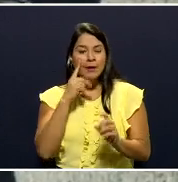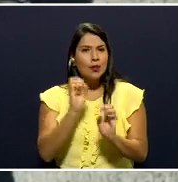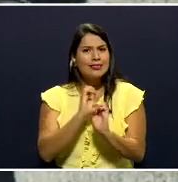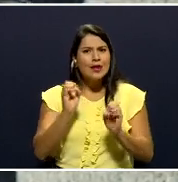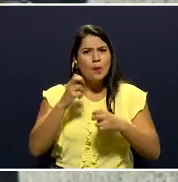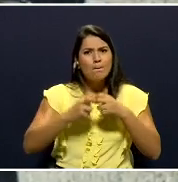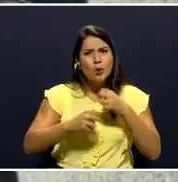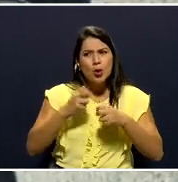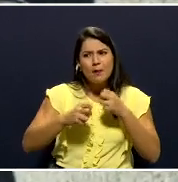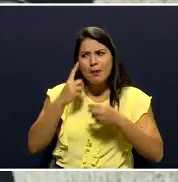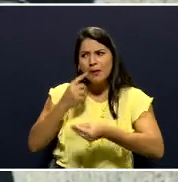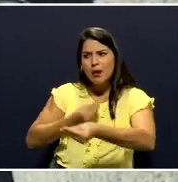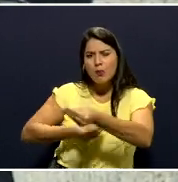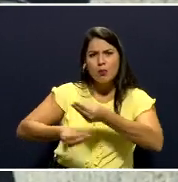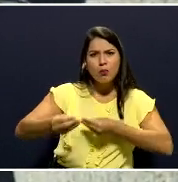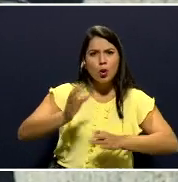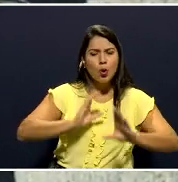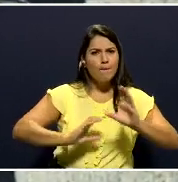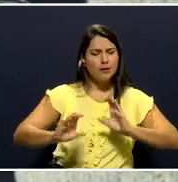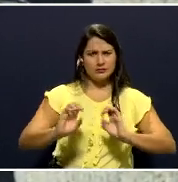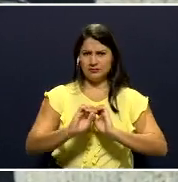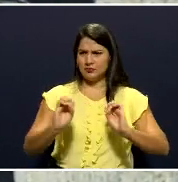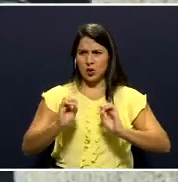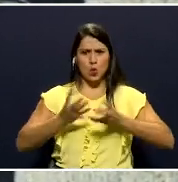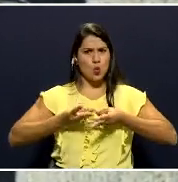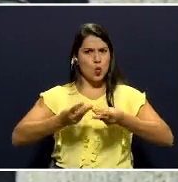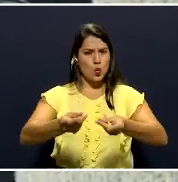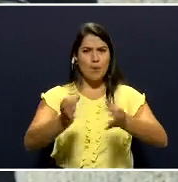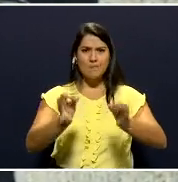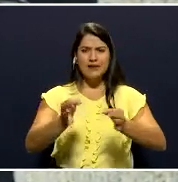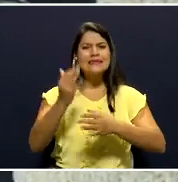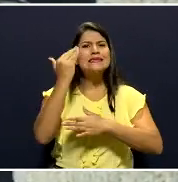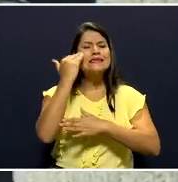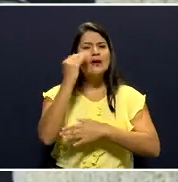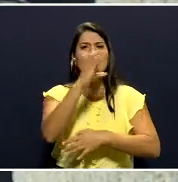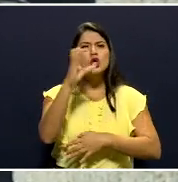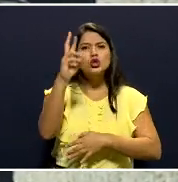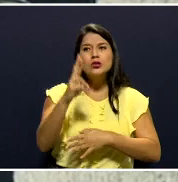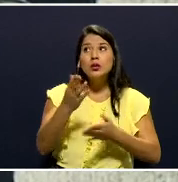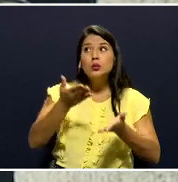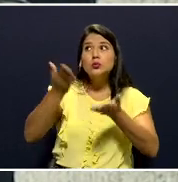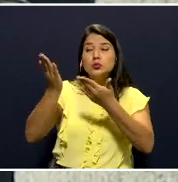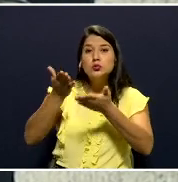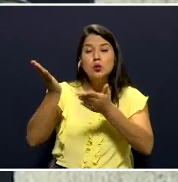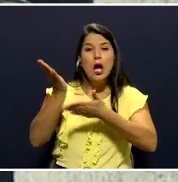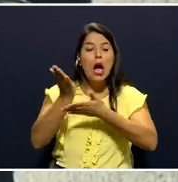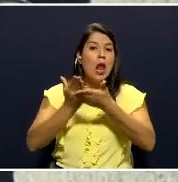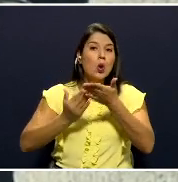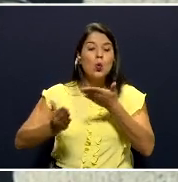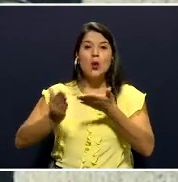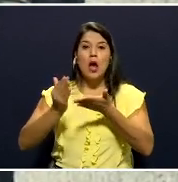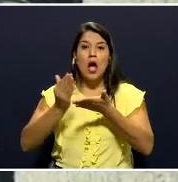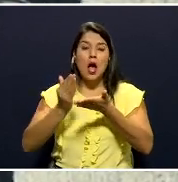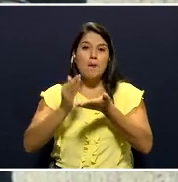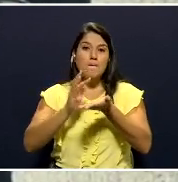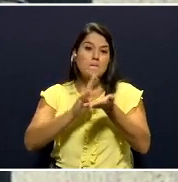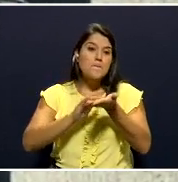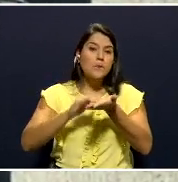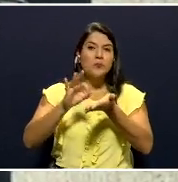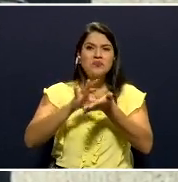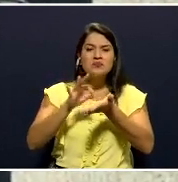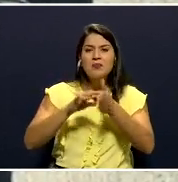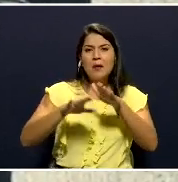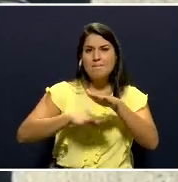comercio. Sabemos que el país importa alguna cantidad de granos básicos y que para ello no